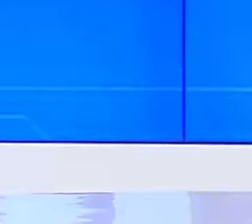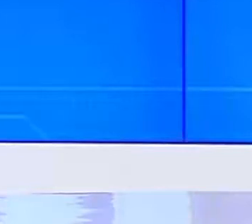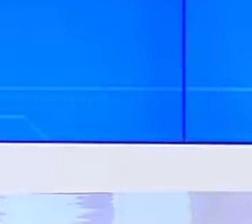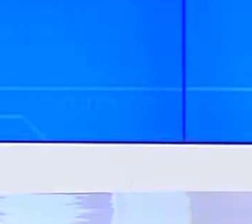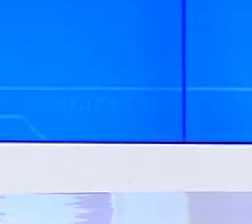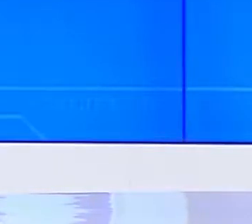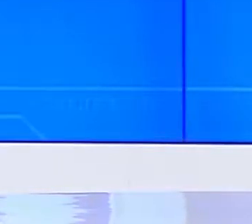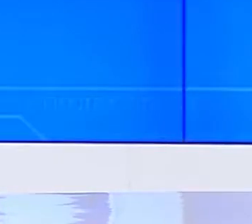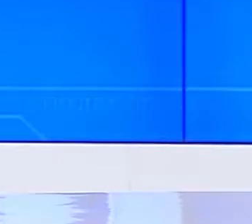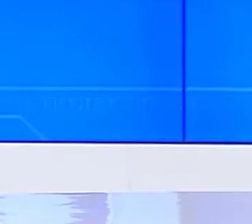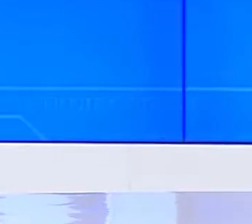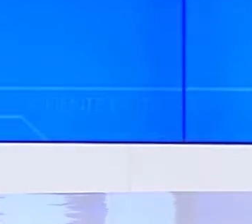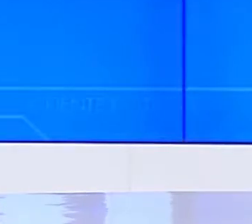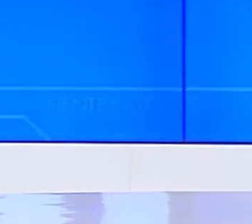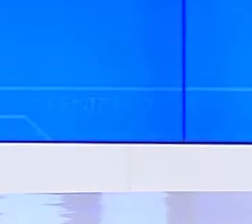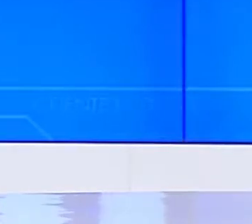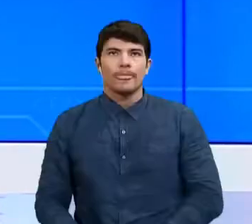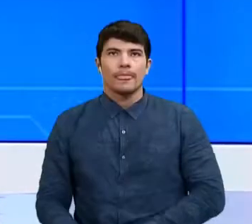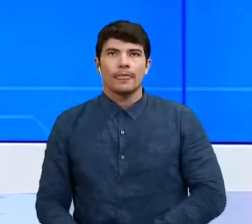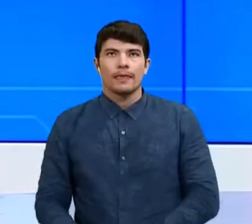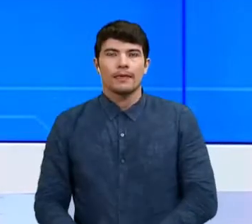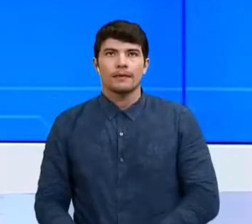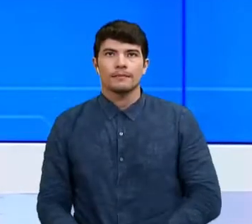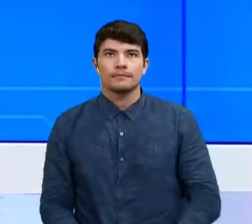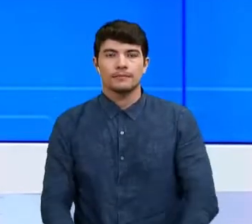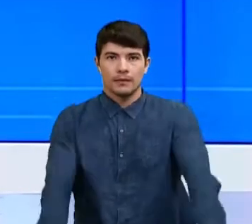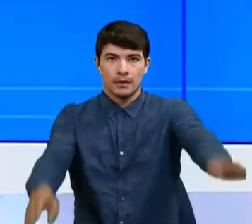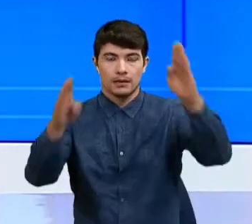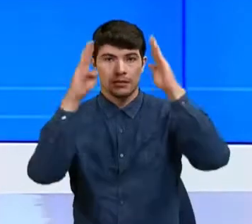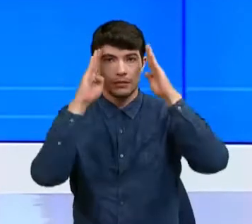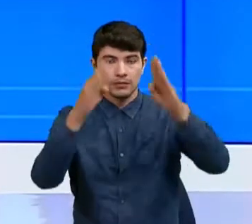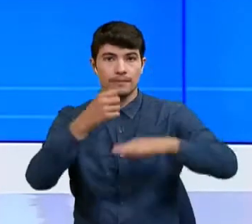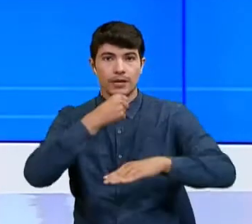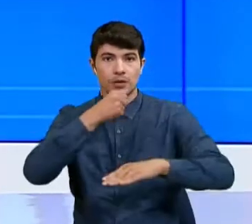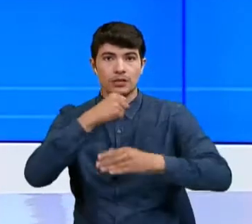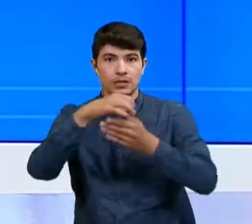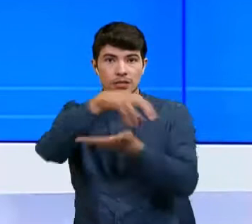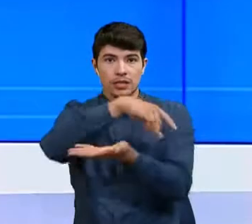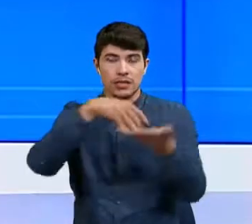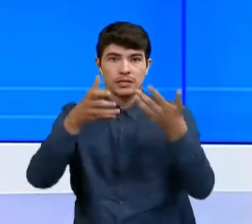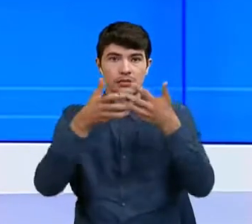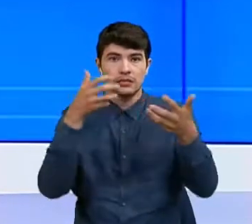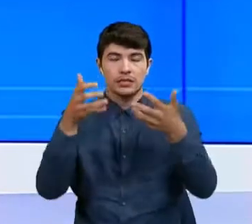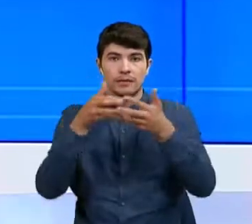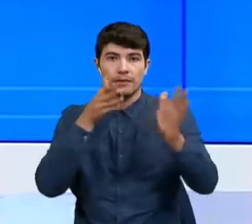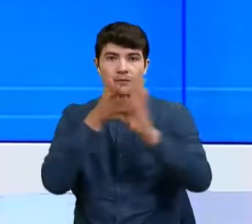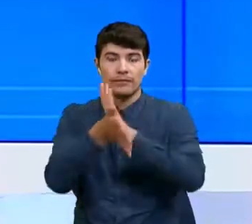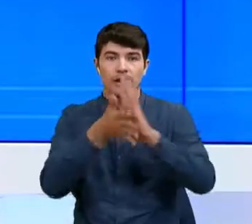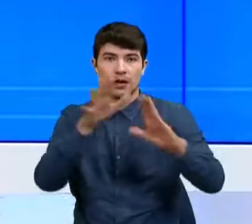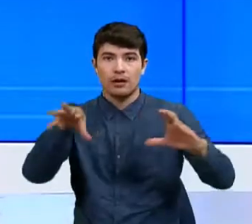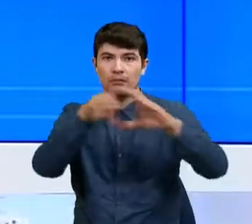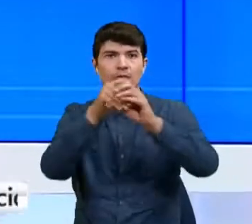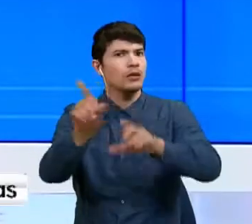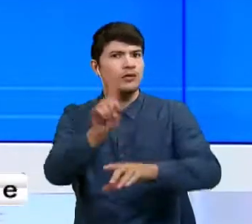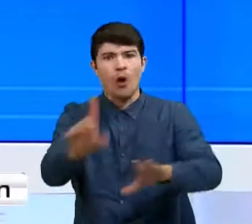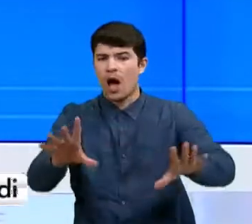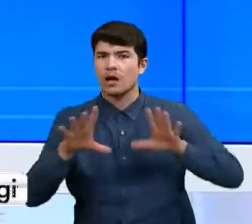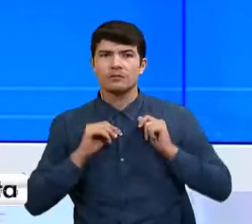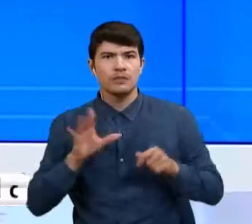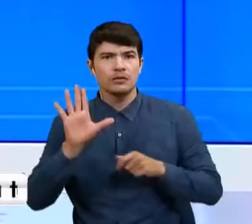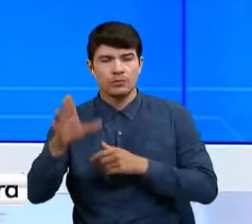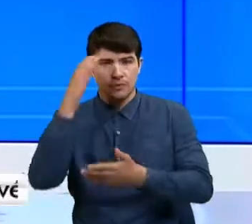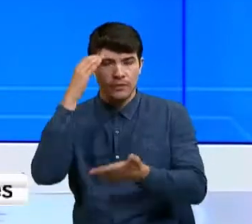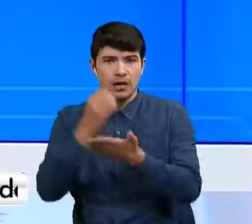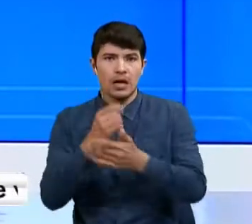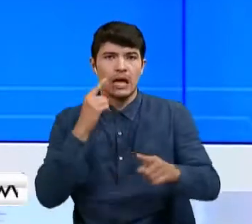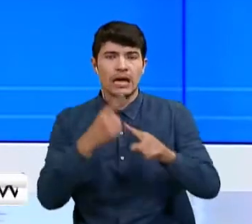y continuamos con toda la información y mucha atención porque periodistas de santander y del sistema informativo del canal tro rechazaron las declaraciones del ex